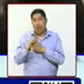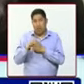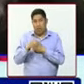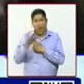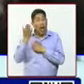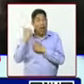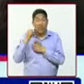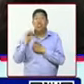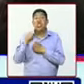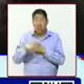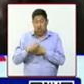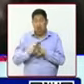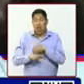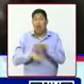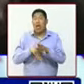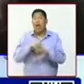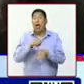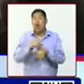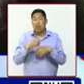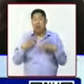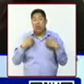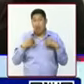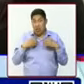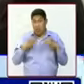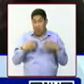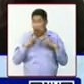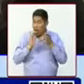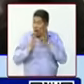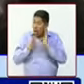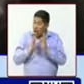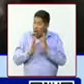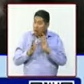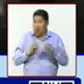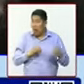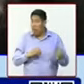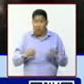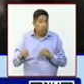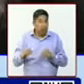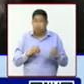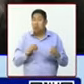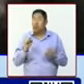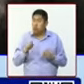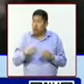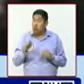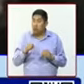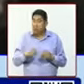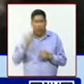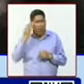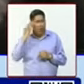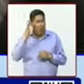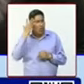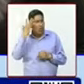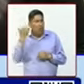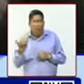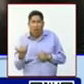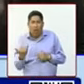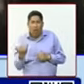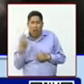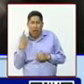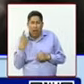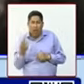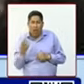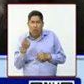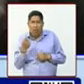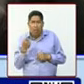andaba anteriormente, caminaba, tenía la capacidad de hablar, de movilizarse y todo eso, y no se sabe por qué de la noche a